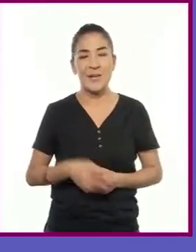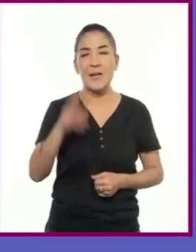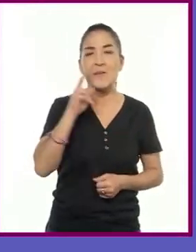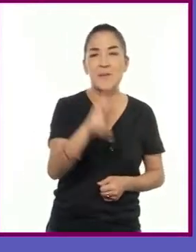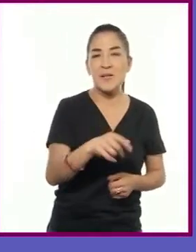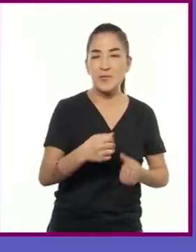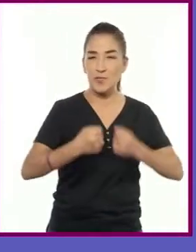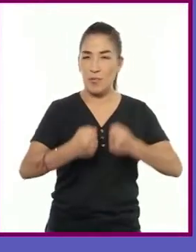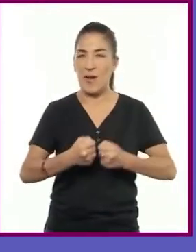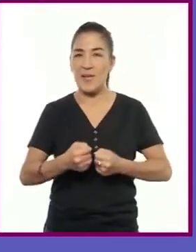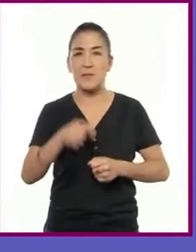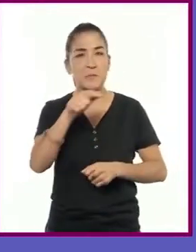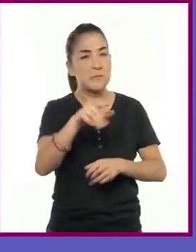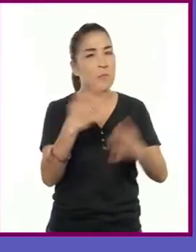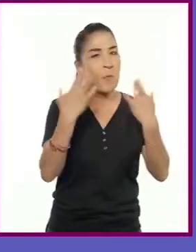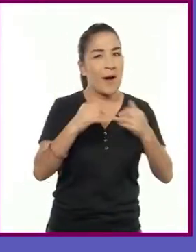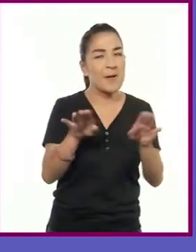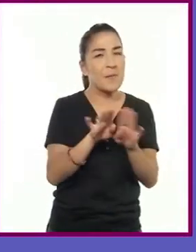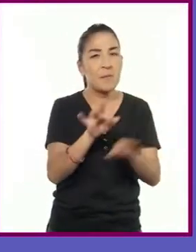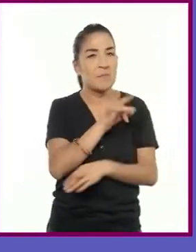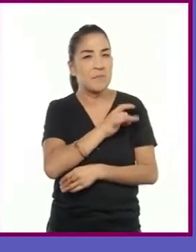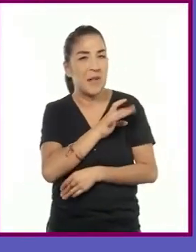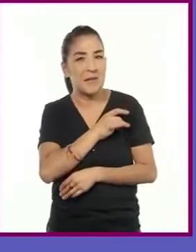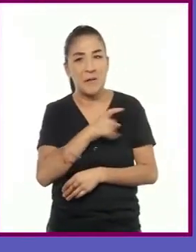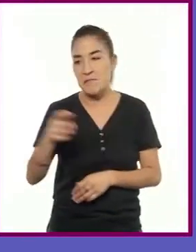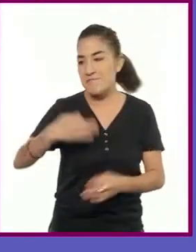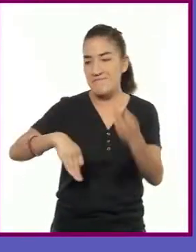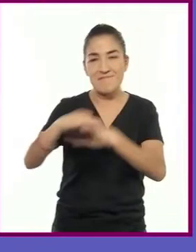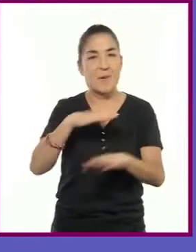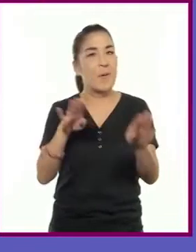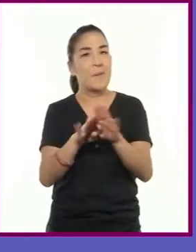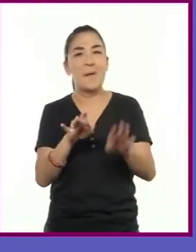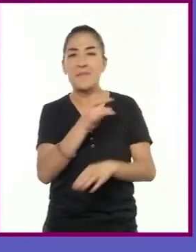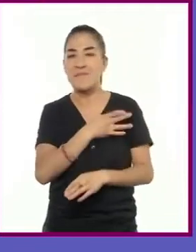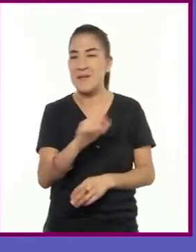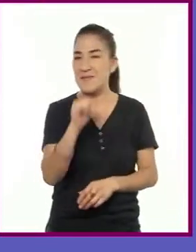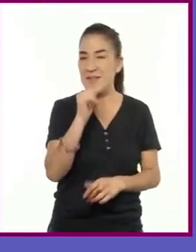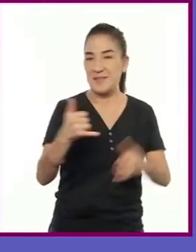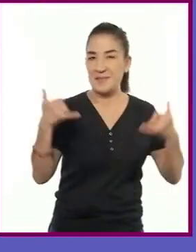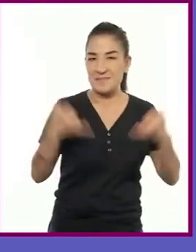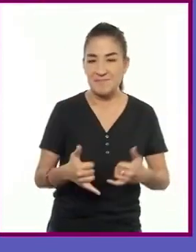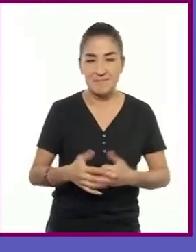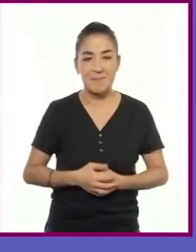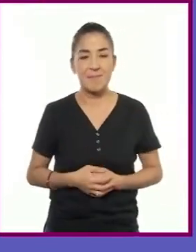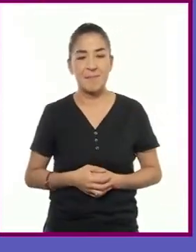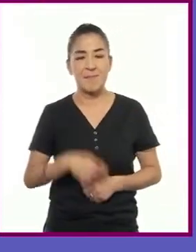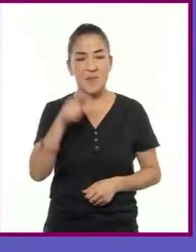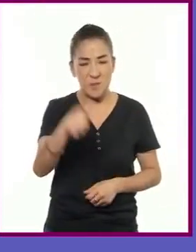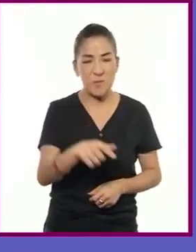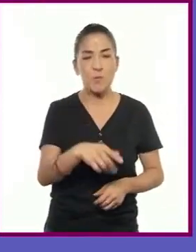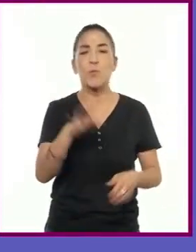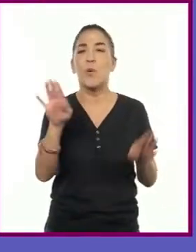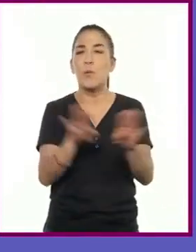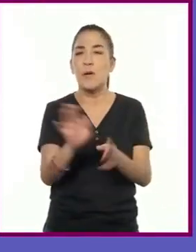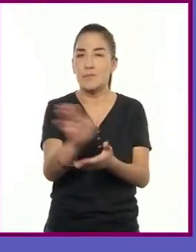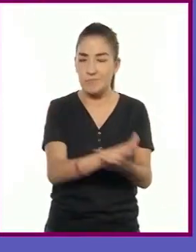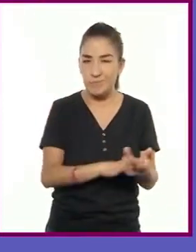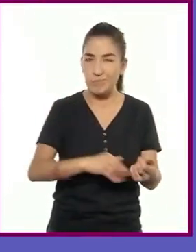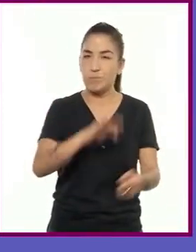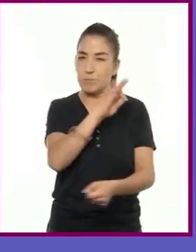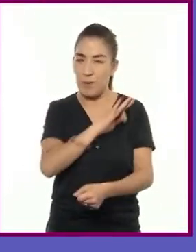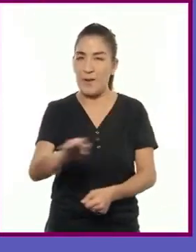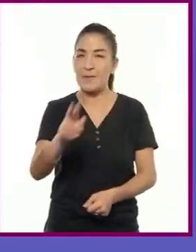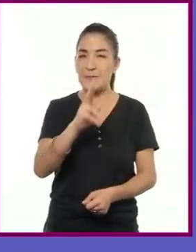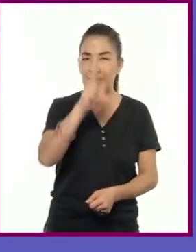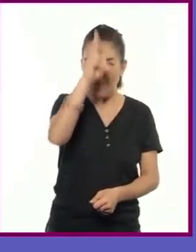te corres, ninguno se pondrá a correrte. Y préciate más de ser humilde virtuoso que